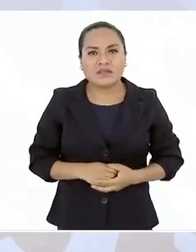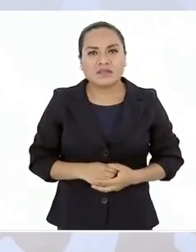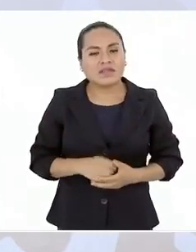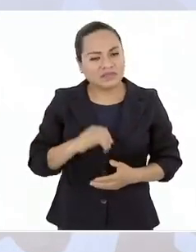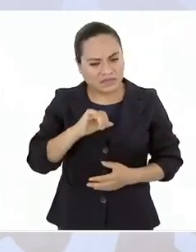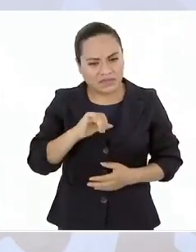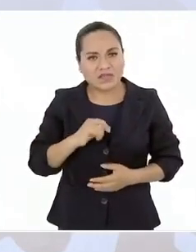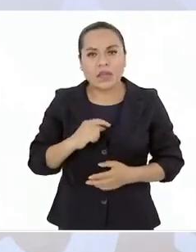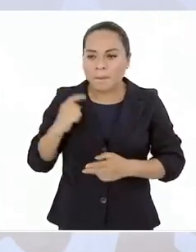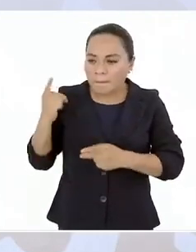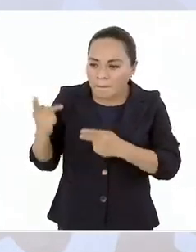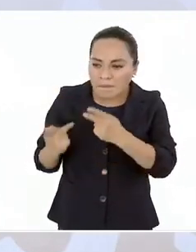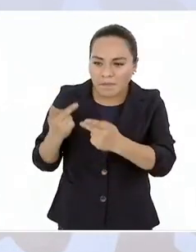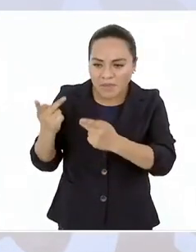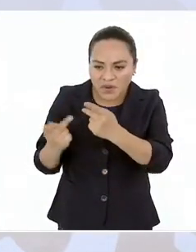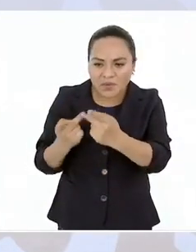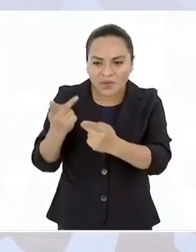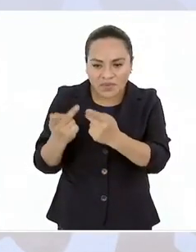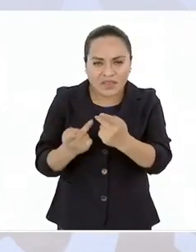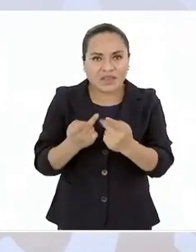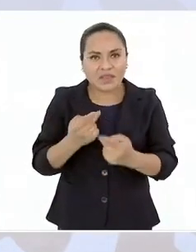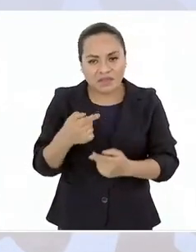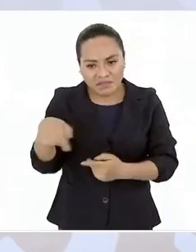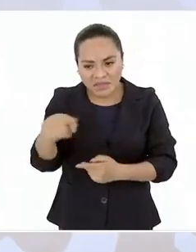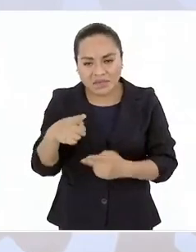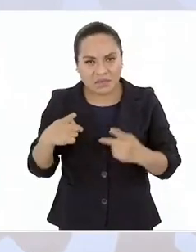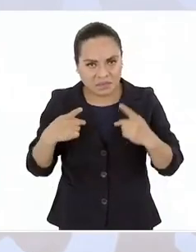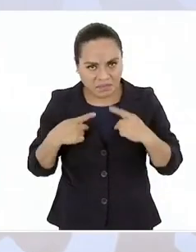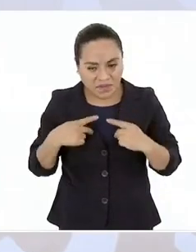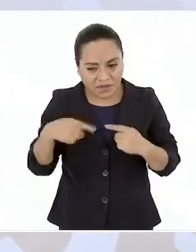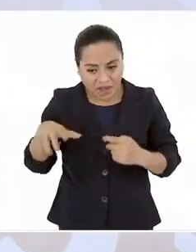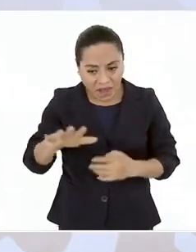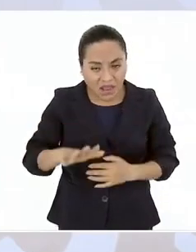consultas, porque quiero